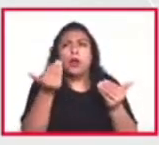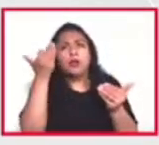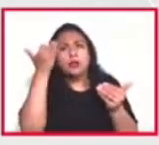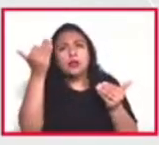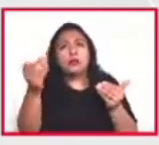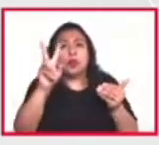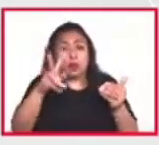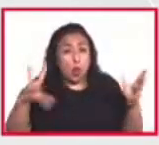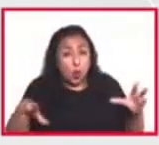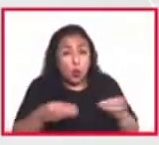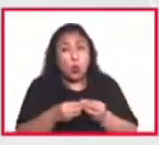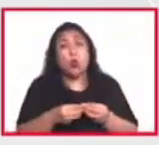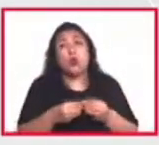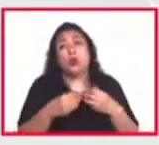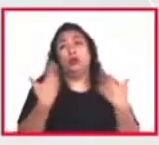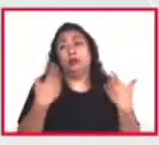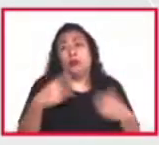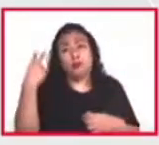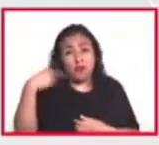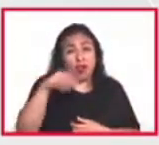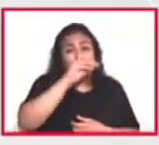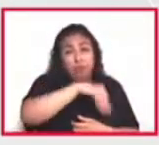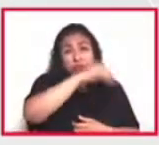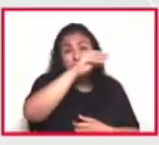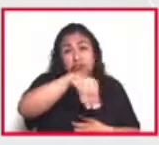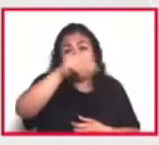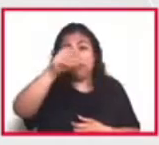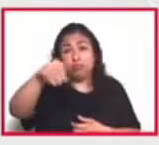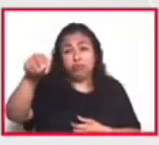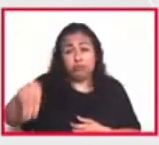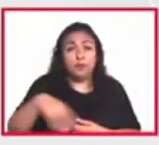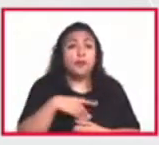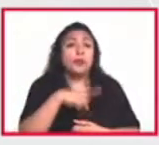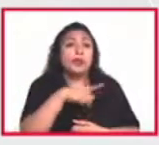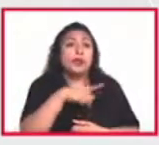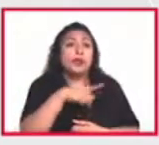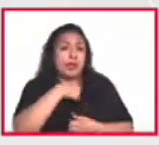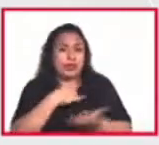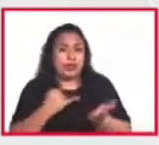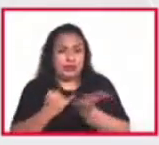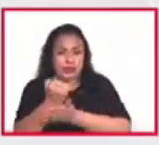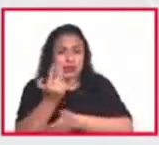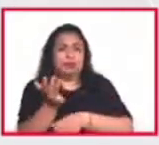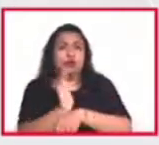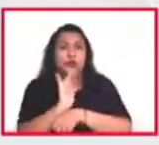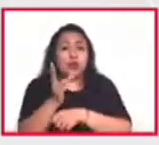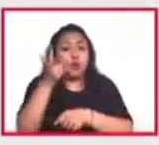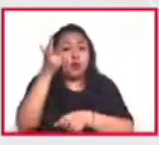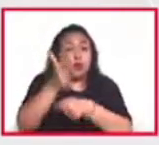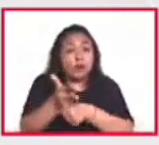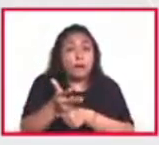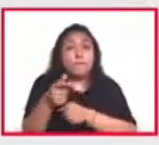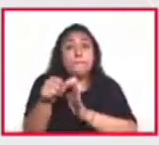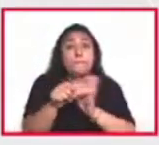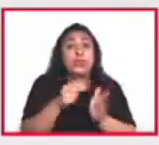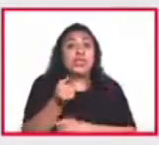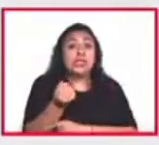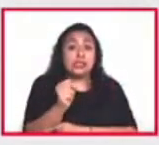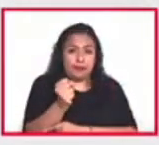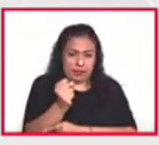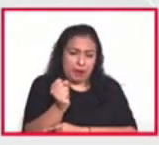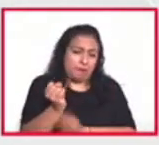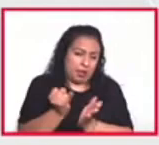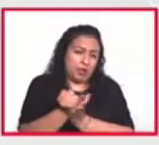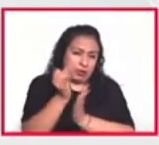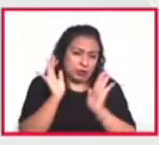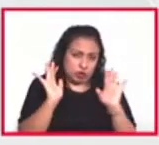juntos en una lata viajando a lo largo del tiempo en el cine. Decidimos que la película la filmaríamos en septiembre y